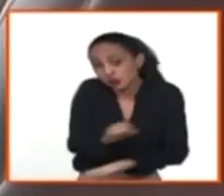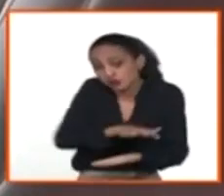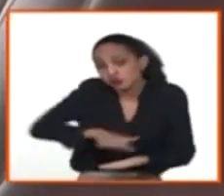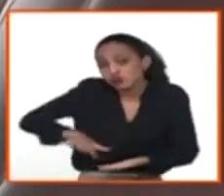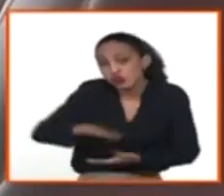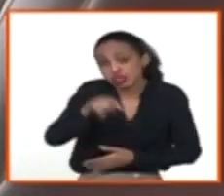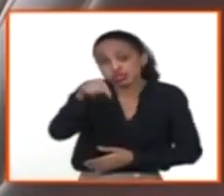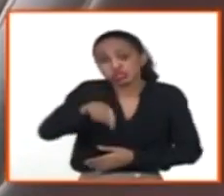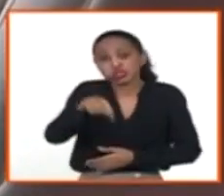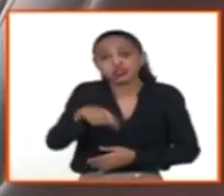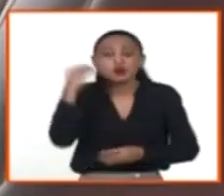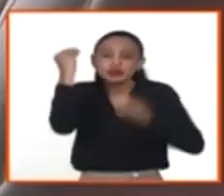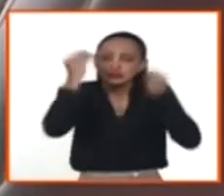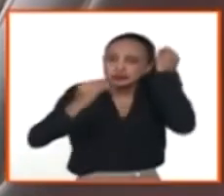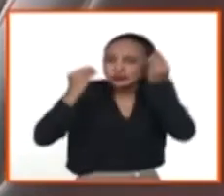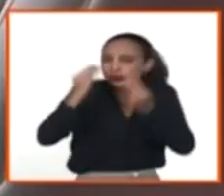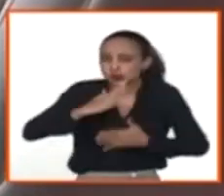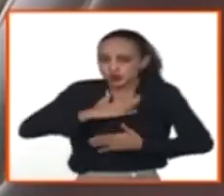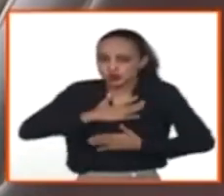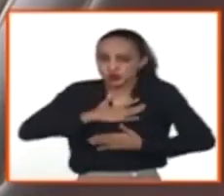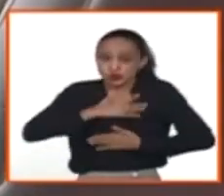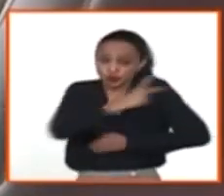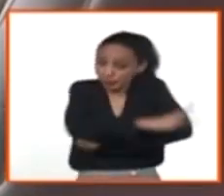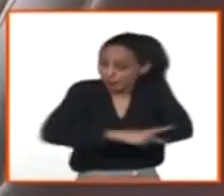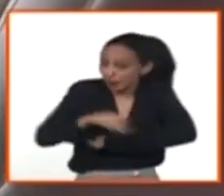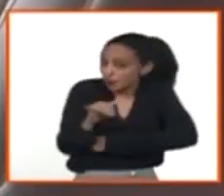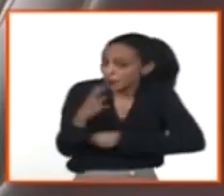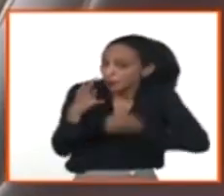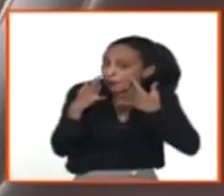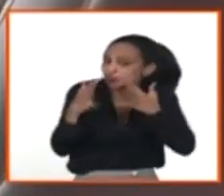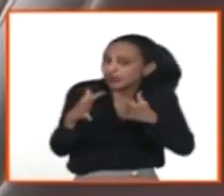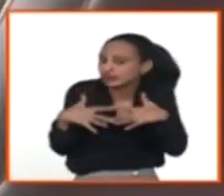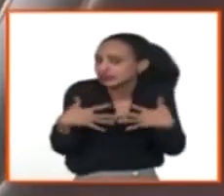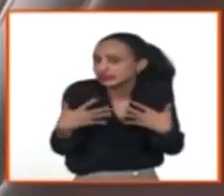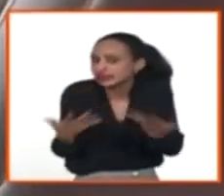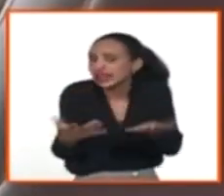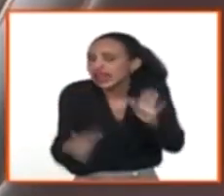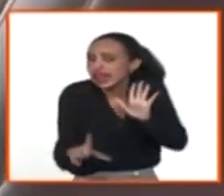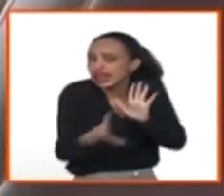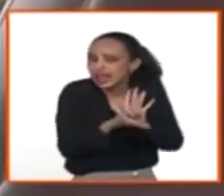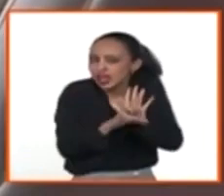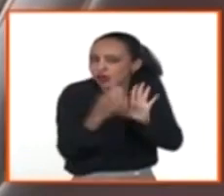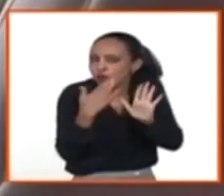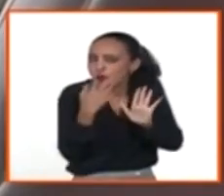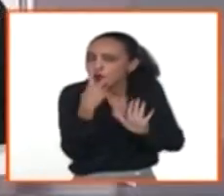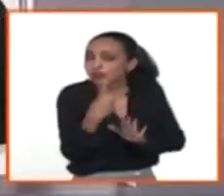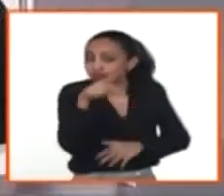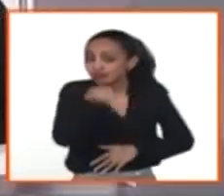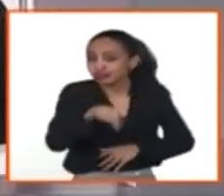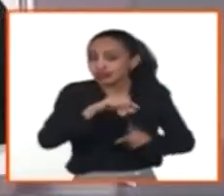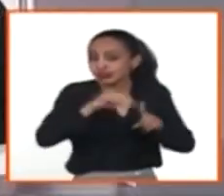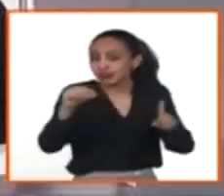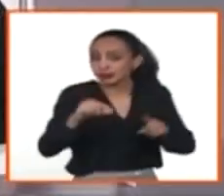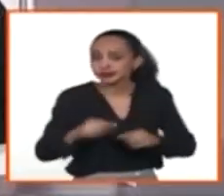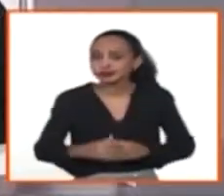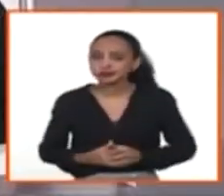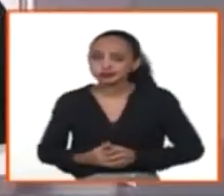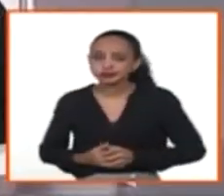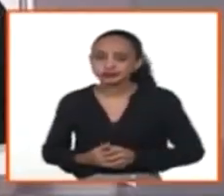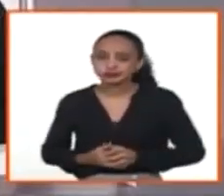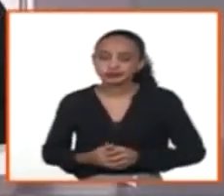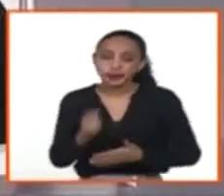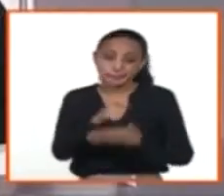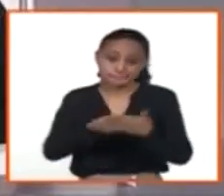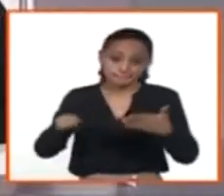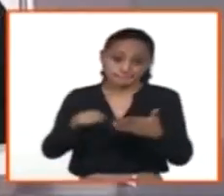de nuestro país? ¿Hacia dónde enfoca la ley ese tema? Como tema estratégico del Plan de Soberanía